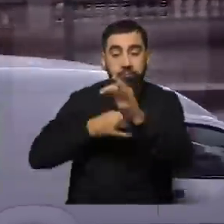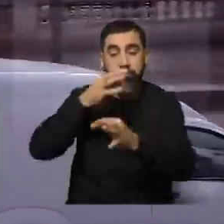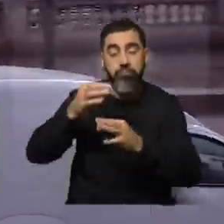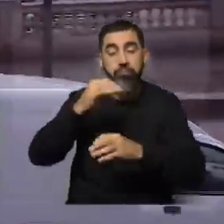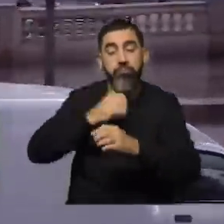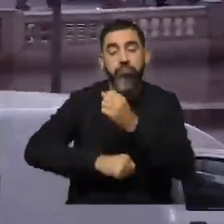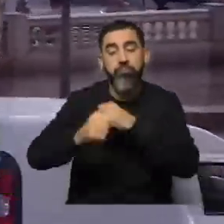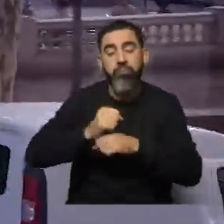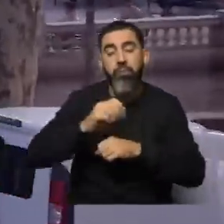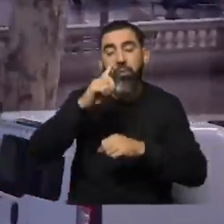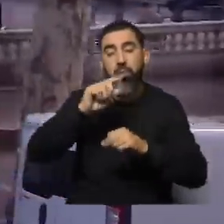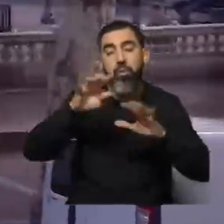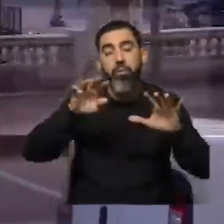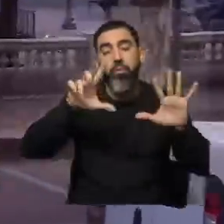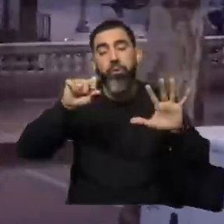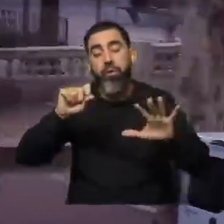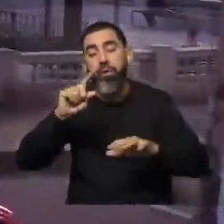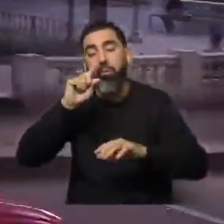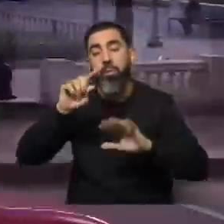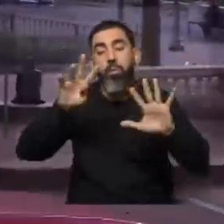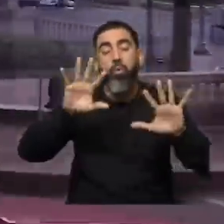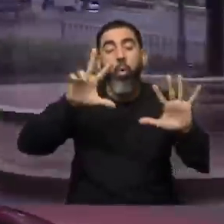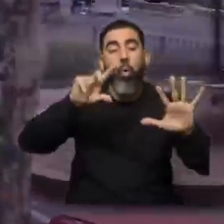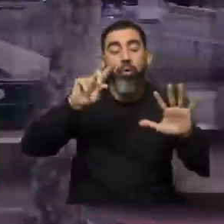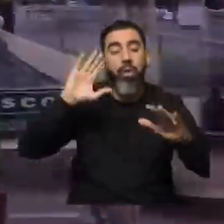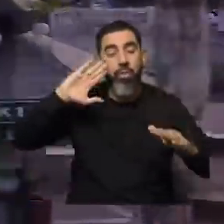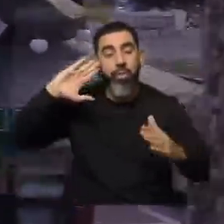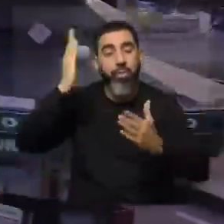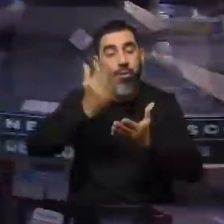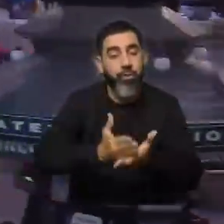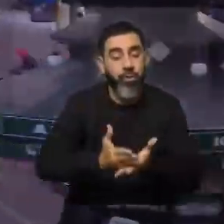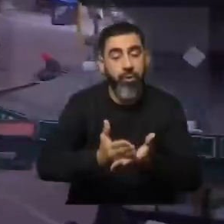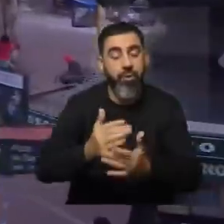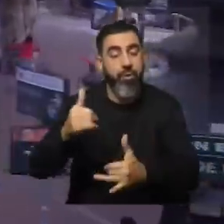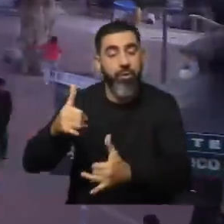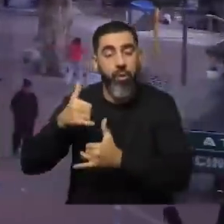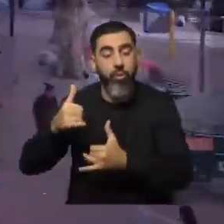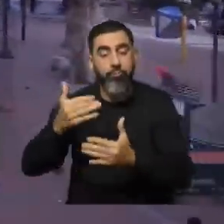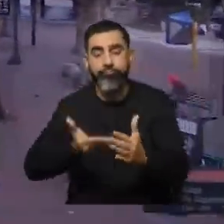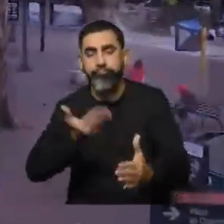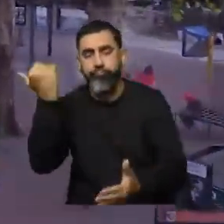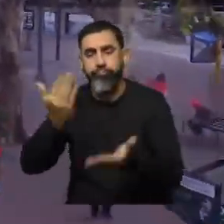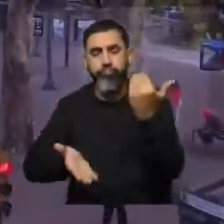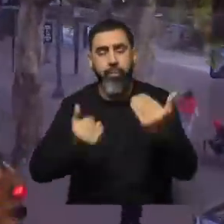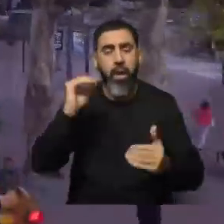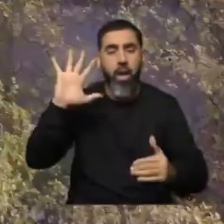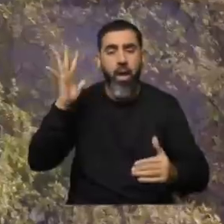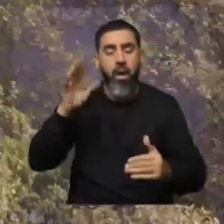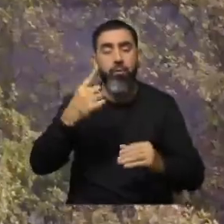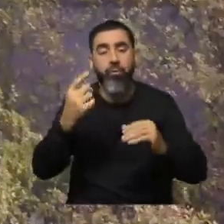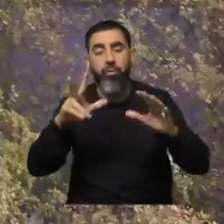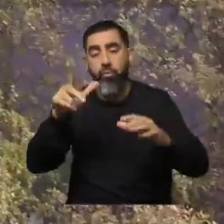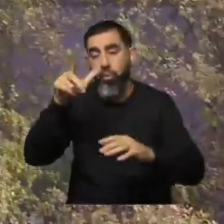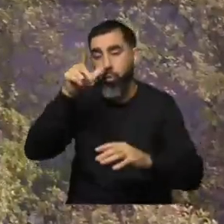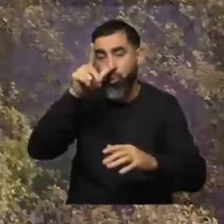En las décadas de 1970 y 1980 La dictadura civil y militar extirpó los árboles sobre la principal avenida